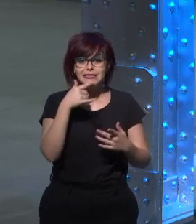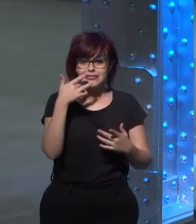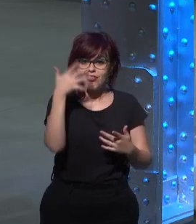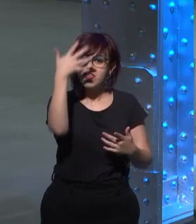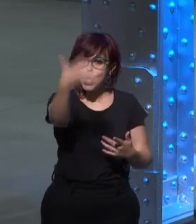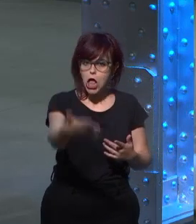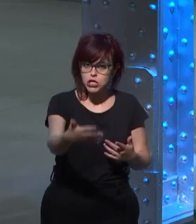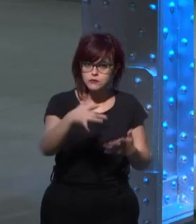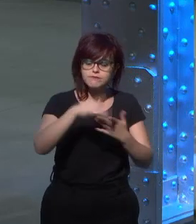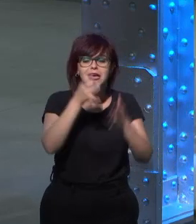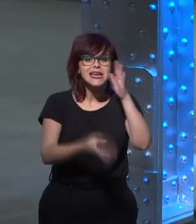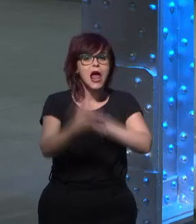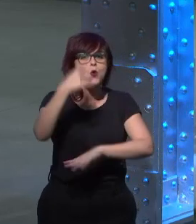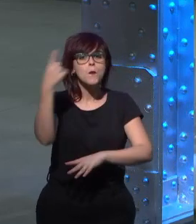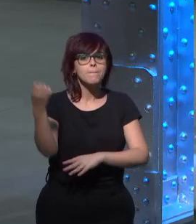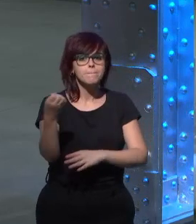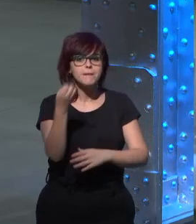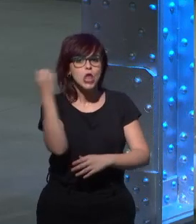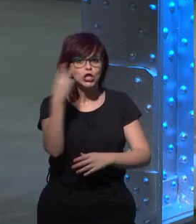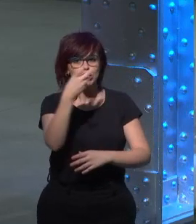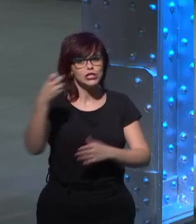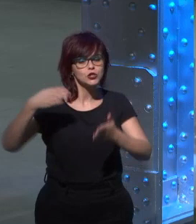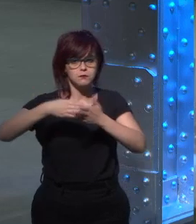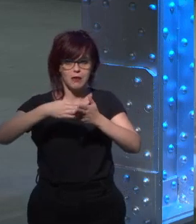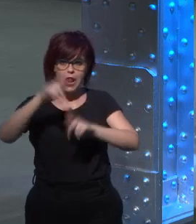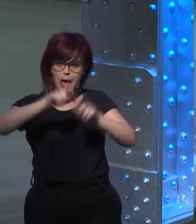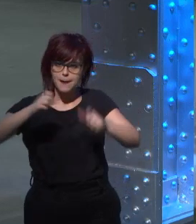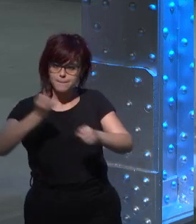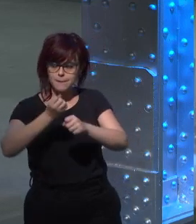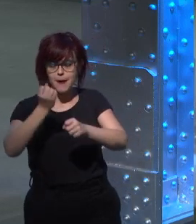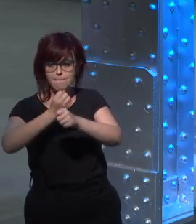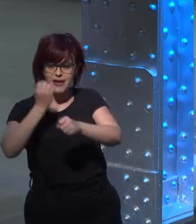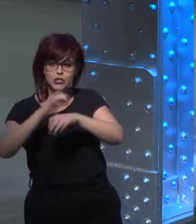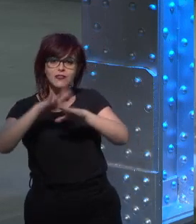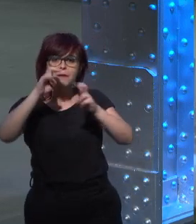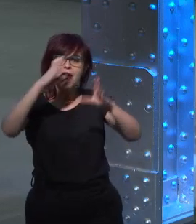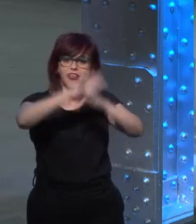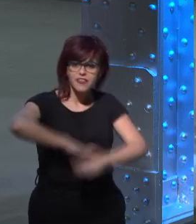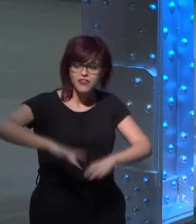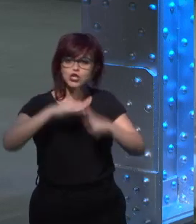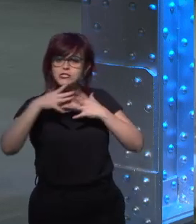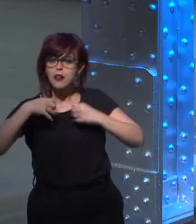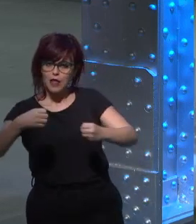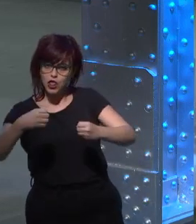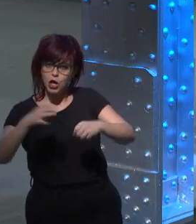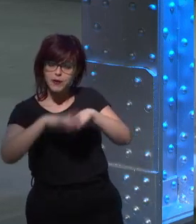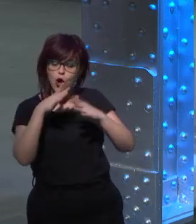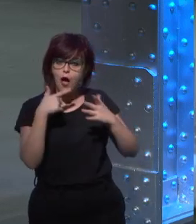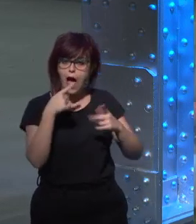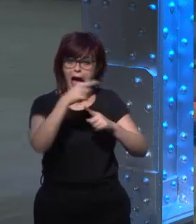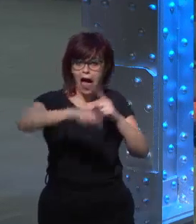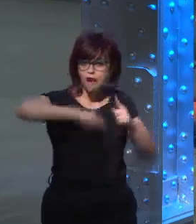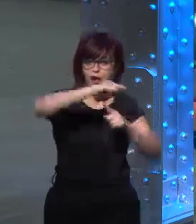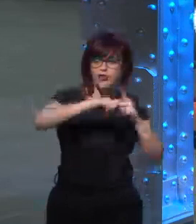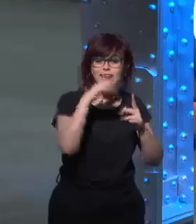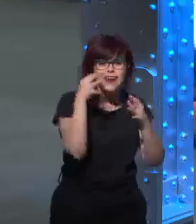años se van a crear 1.200.000 empleos en el ámbito científico-sanitario. Y en cambio, cada año